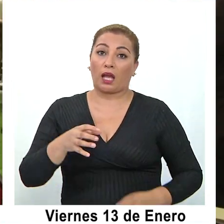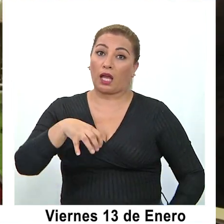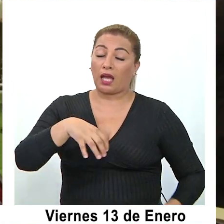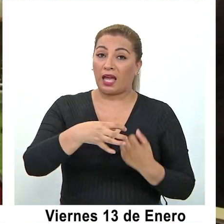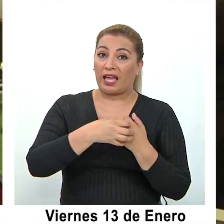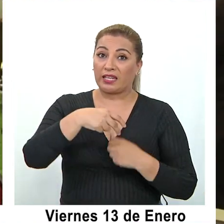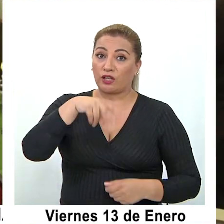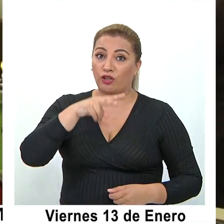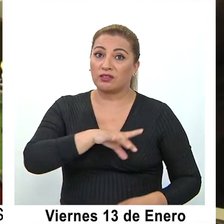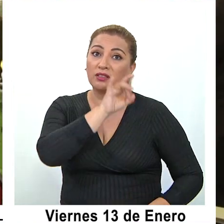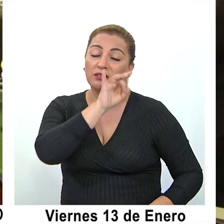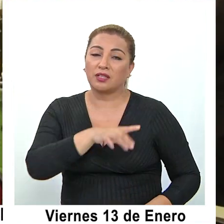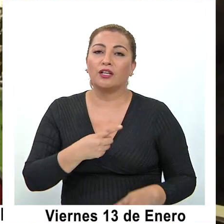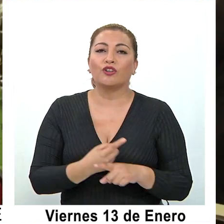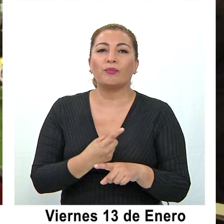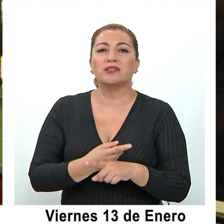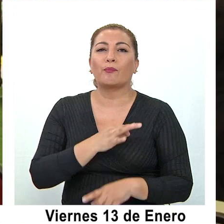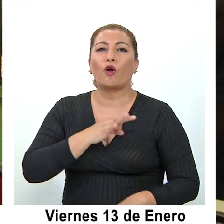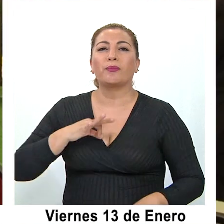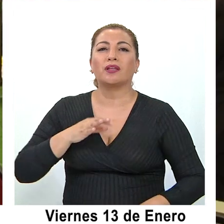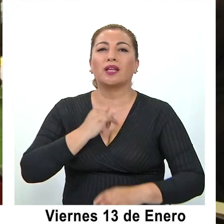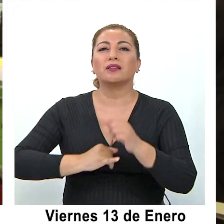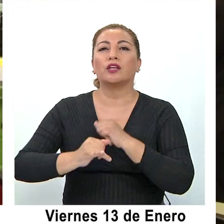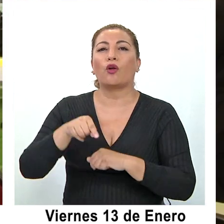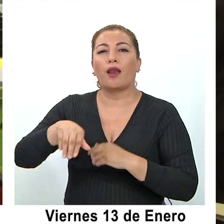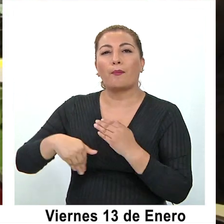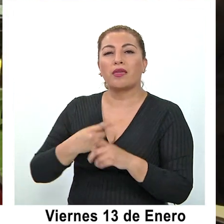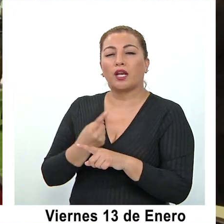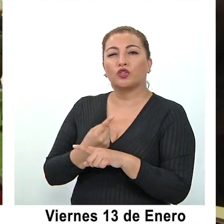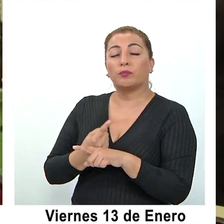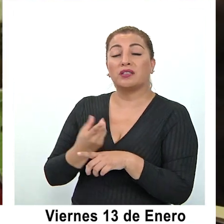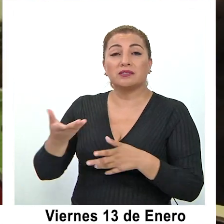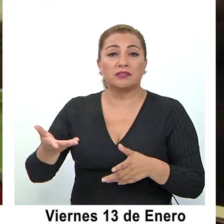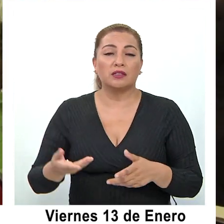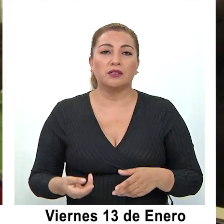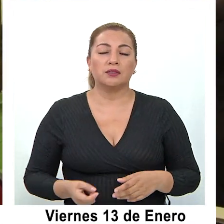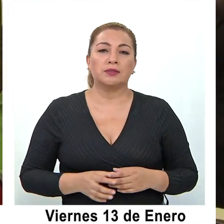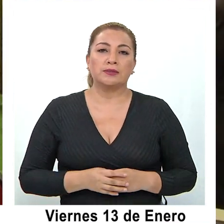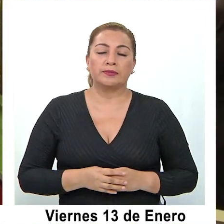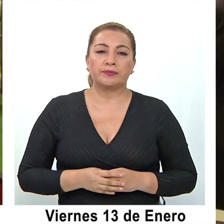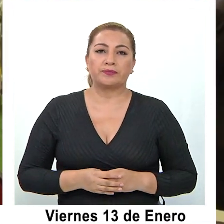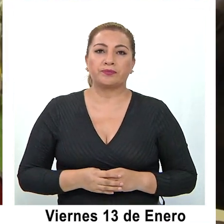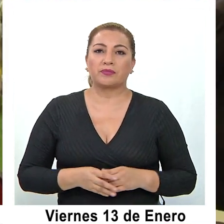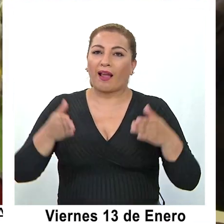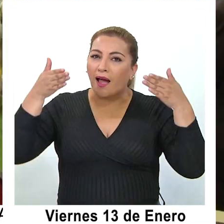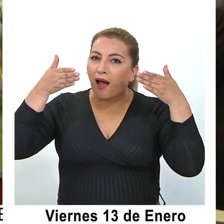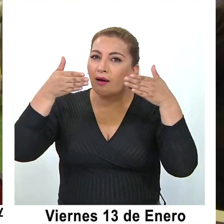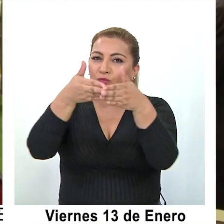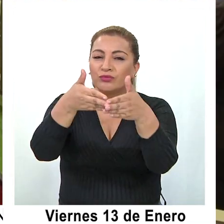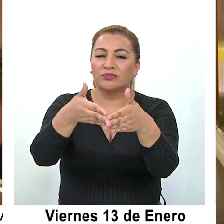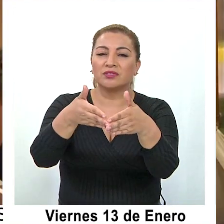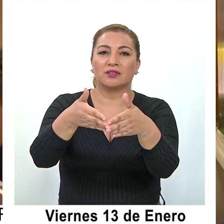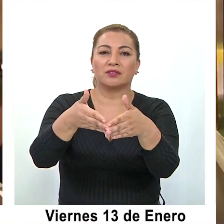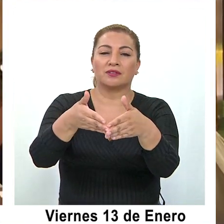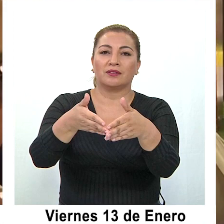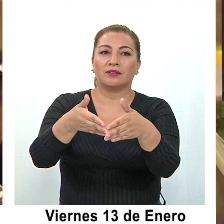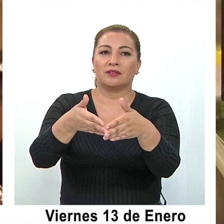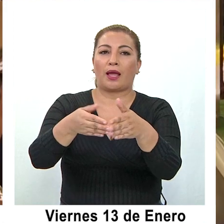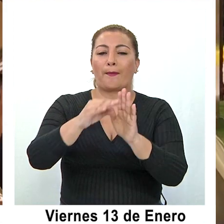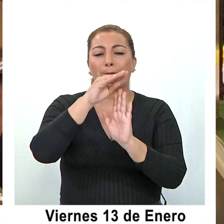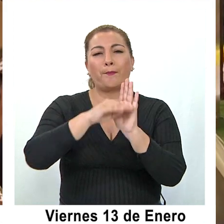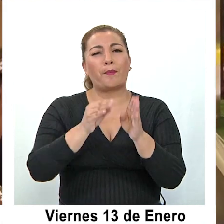Eso es lo conversamos con la ministra en la mañana de hoy. Apuntar al fondo, apuntar a medidas